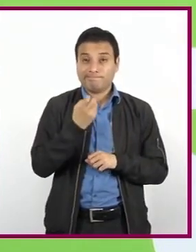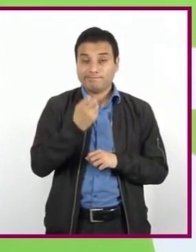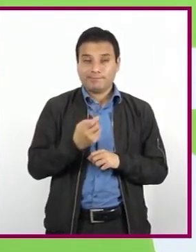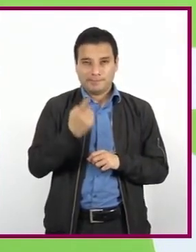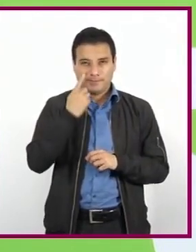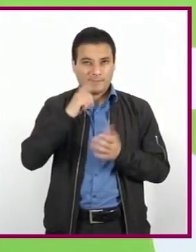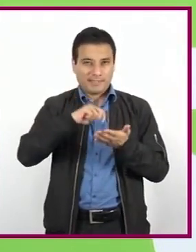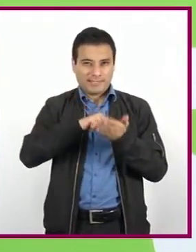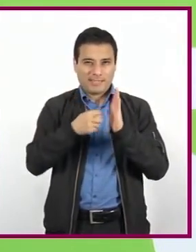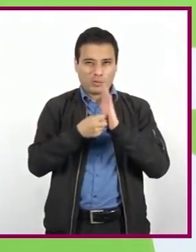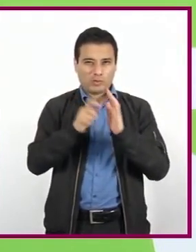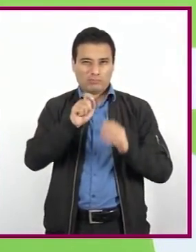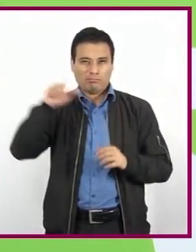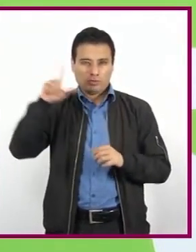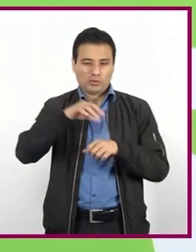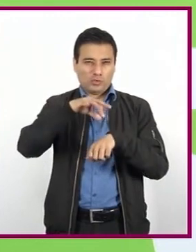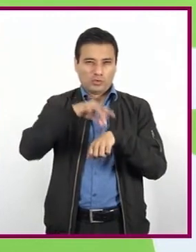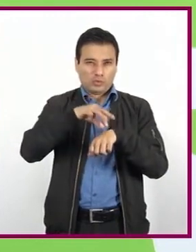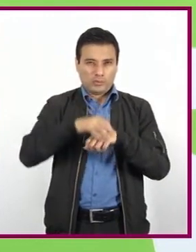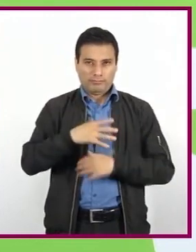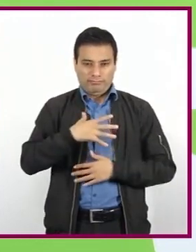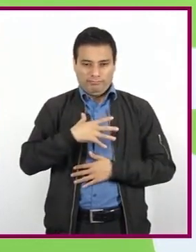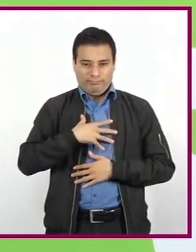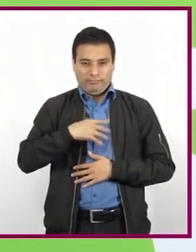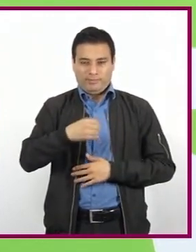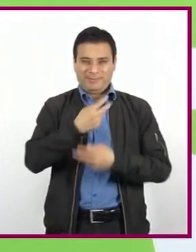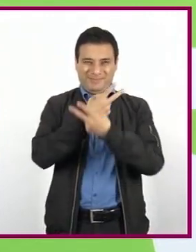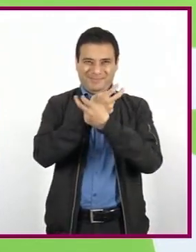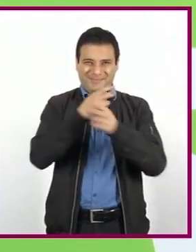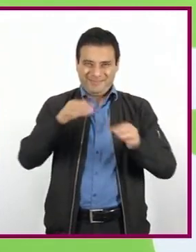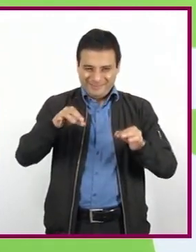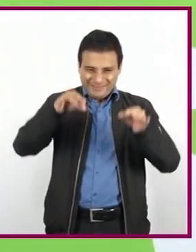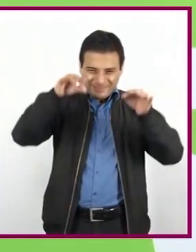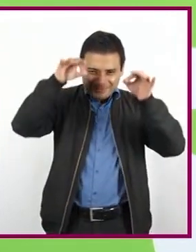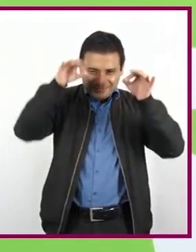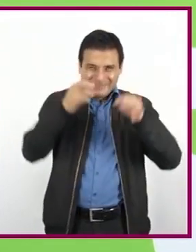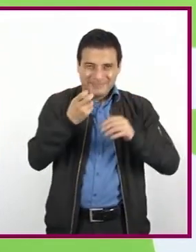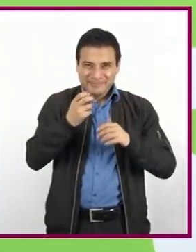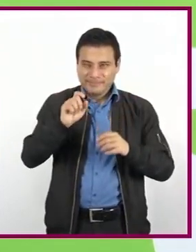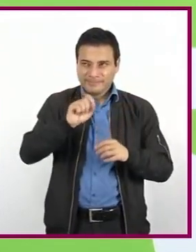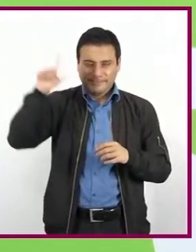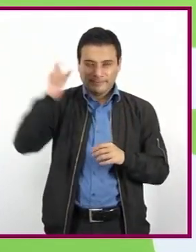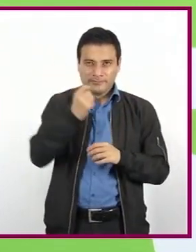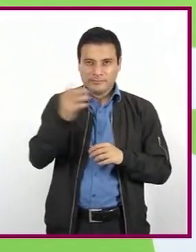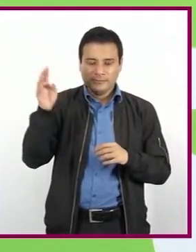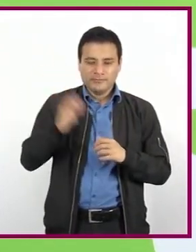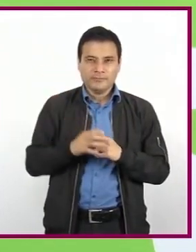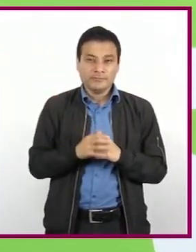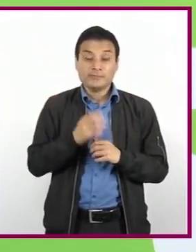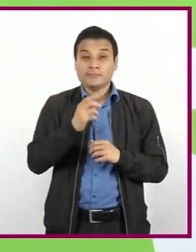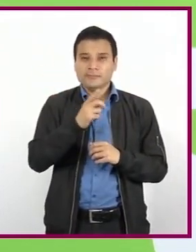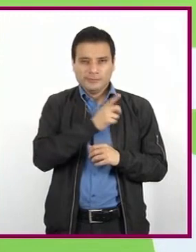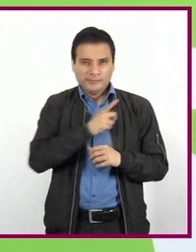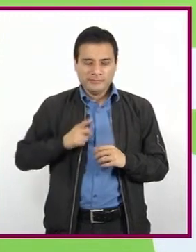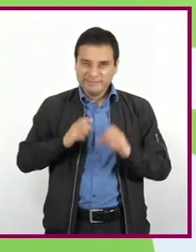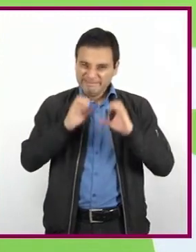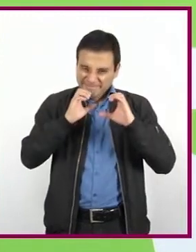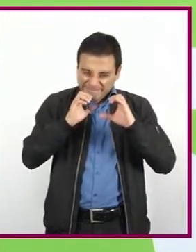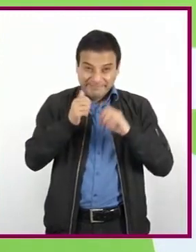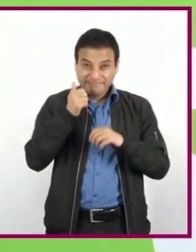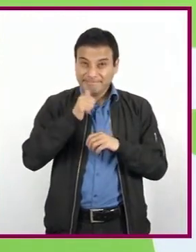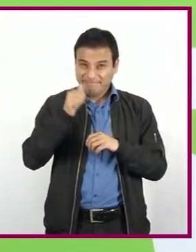técnicos radiólogos, que son las personas que se encargan de la toma de las radiografías, deben estar protegidos